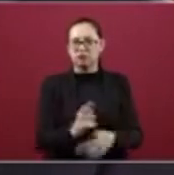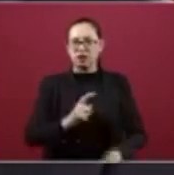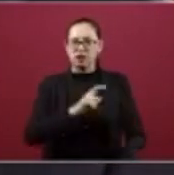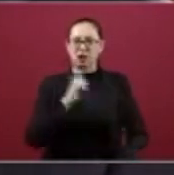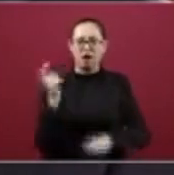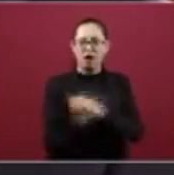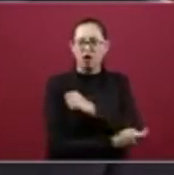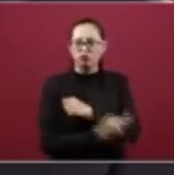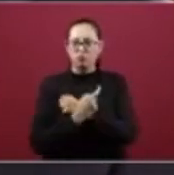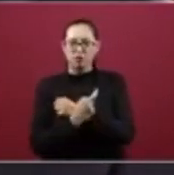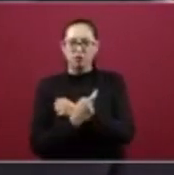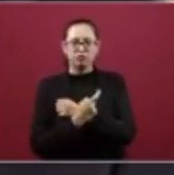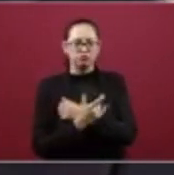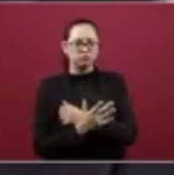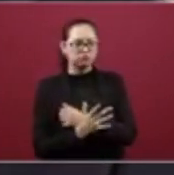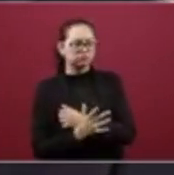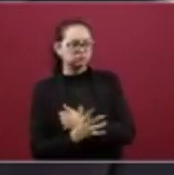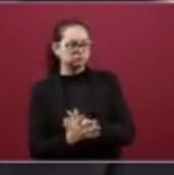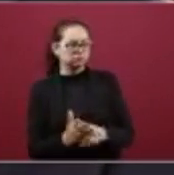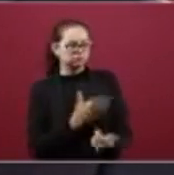hasta ahora